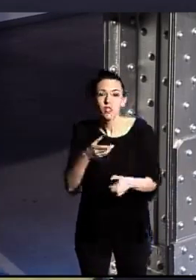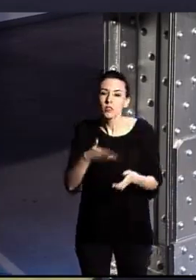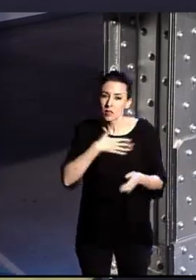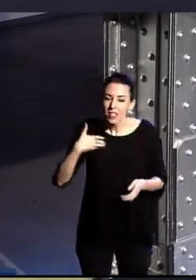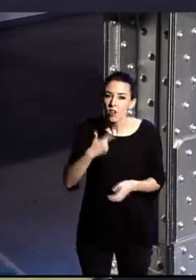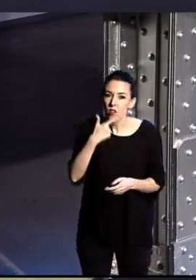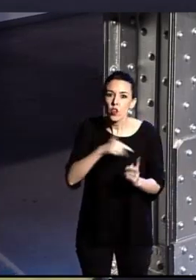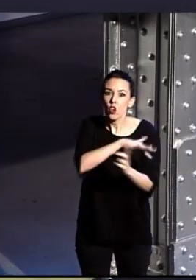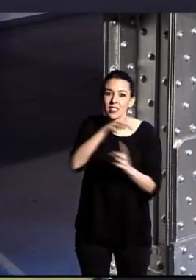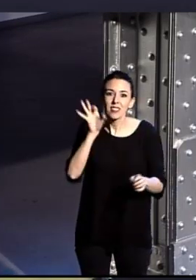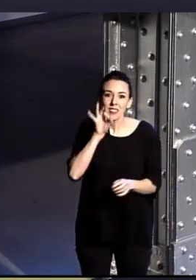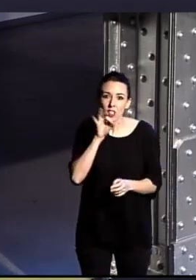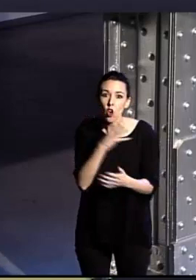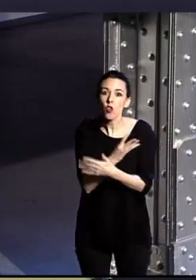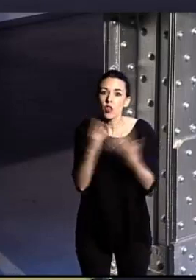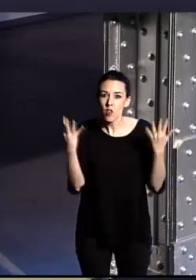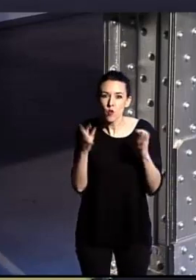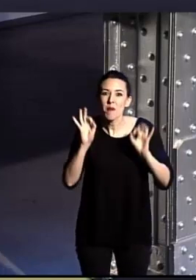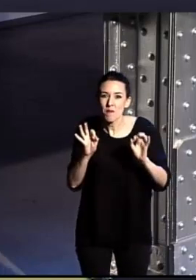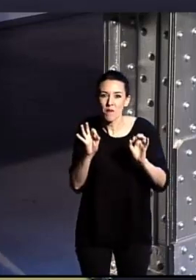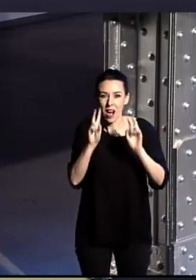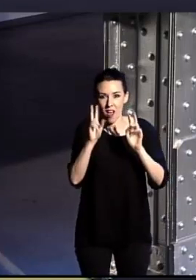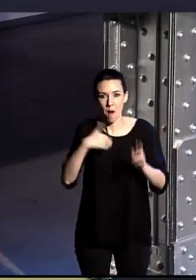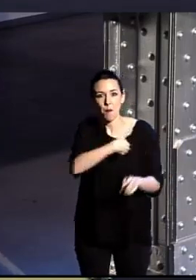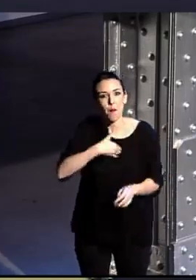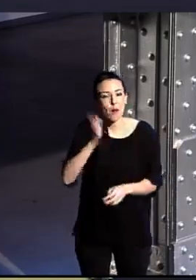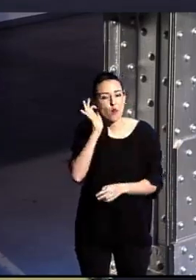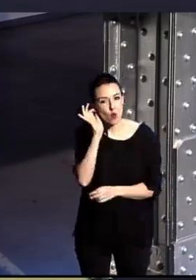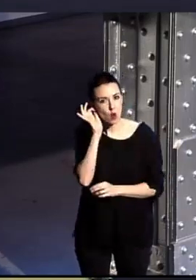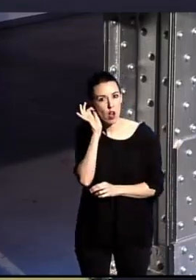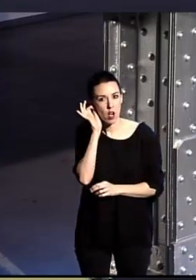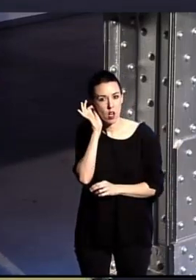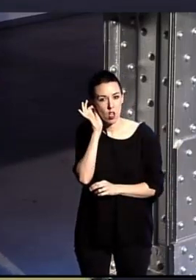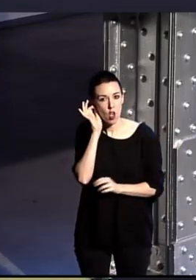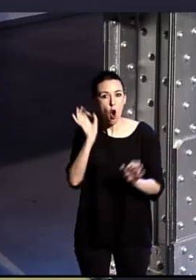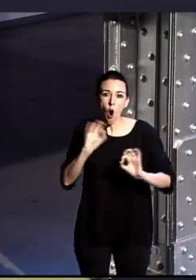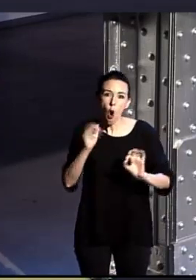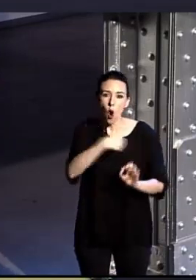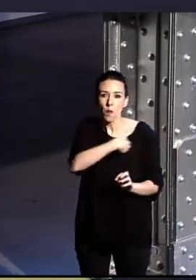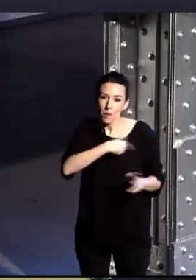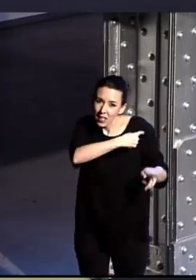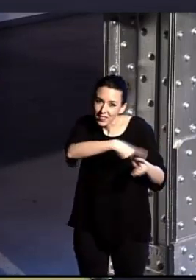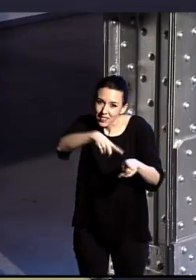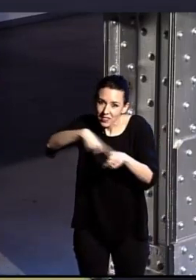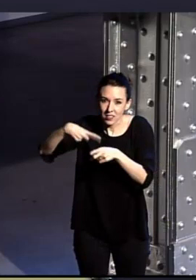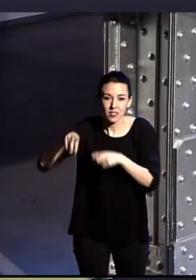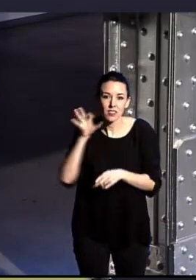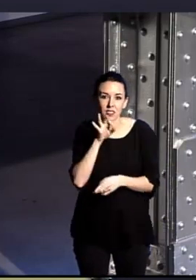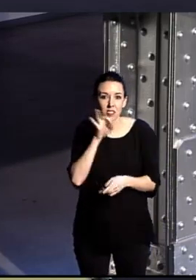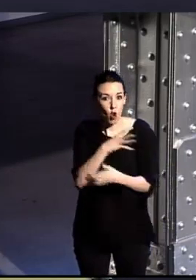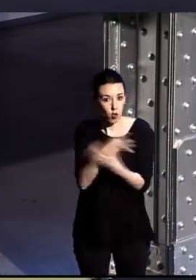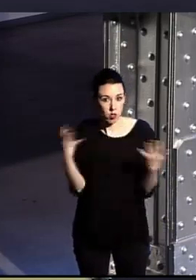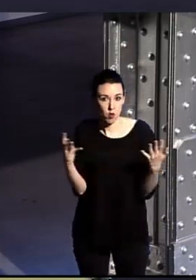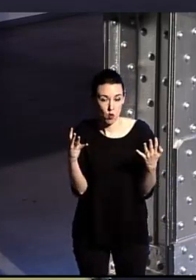contextualizar lo que es el siglo XIX para la mujer, el papel de la mujer en el XIX, o más bien los distintos papeles que se daban en el siglo